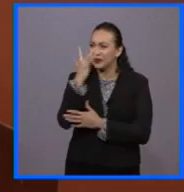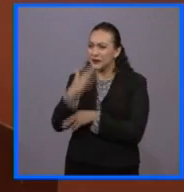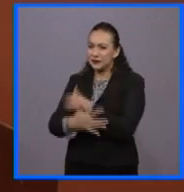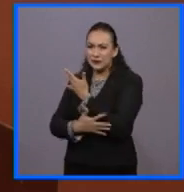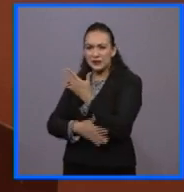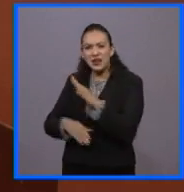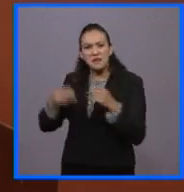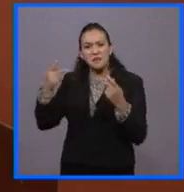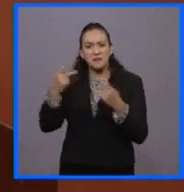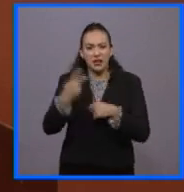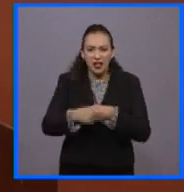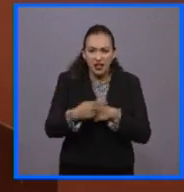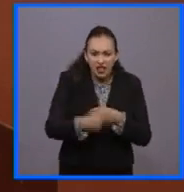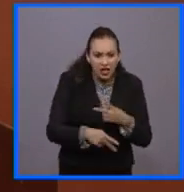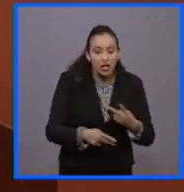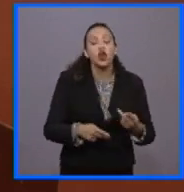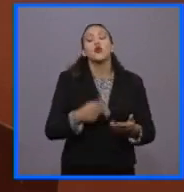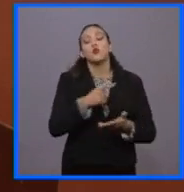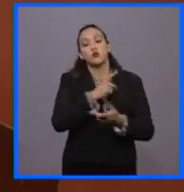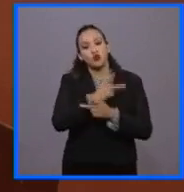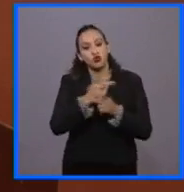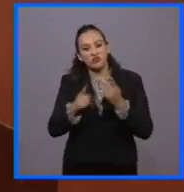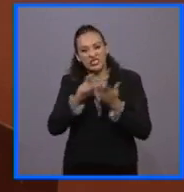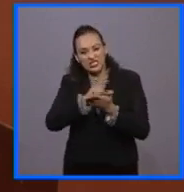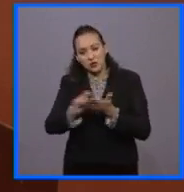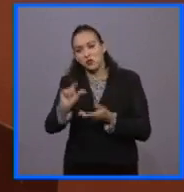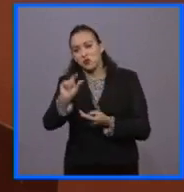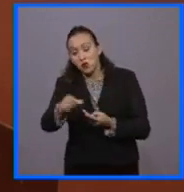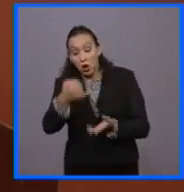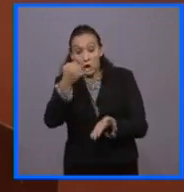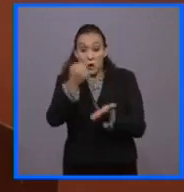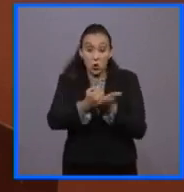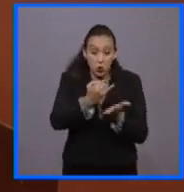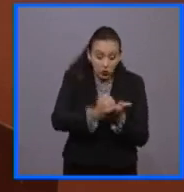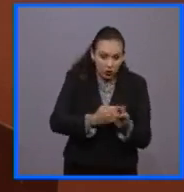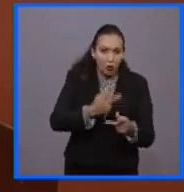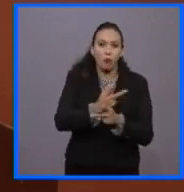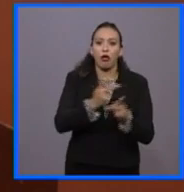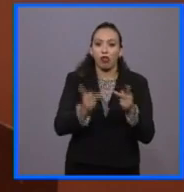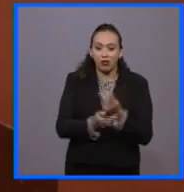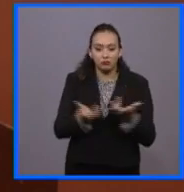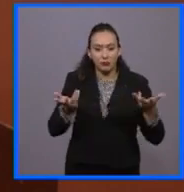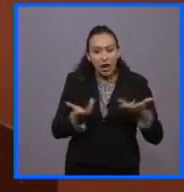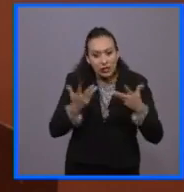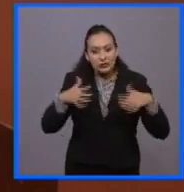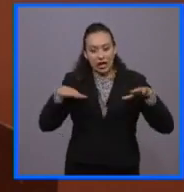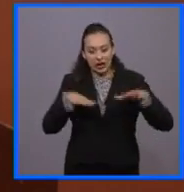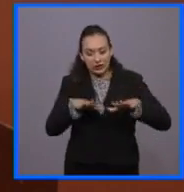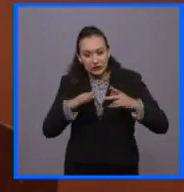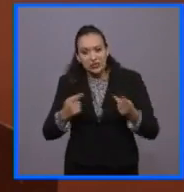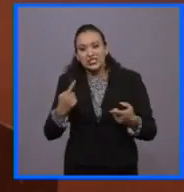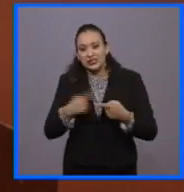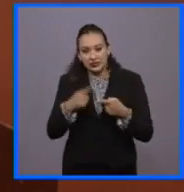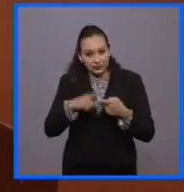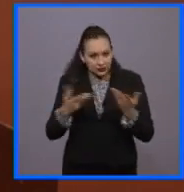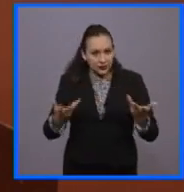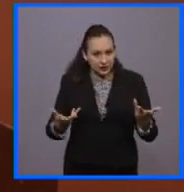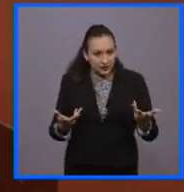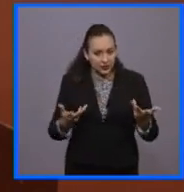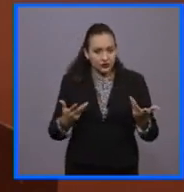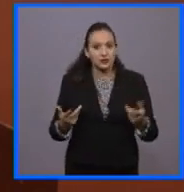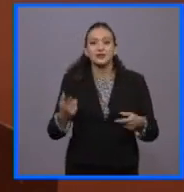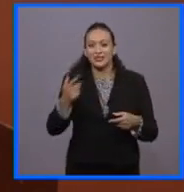de productos, la migración, los aranceles, así como una cultura que gira alrededor del